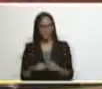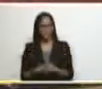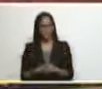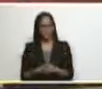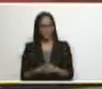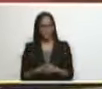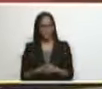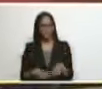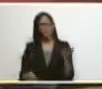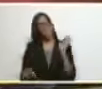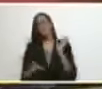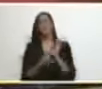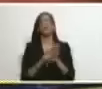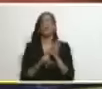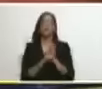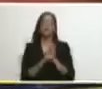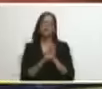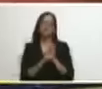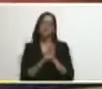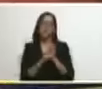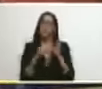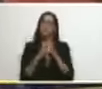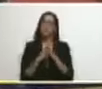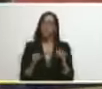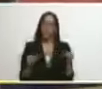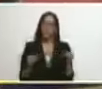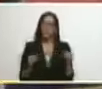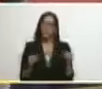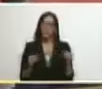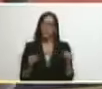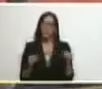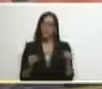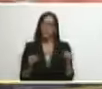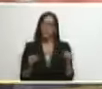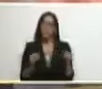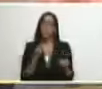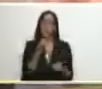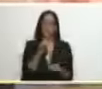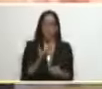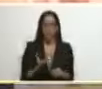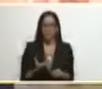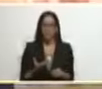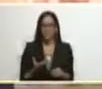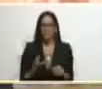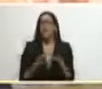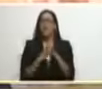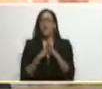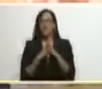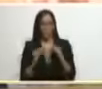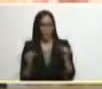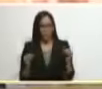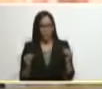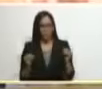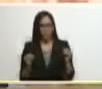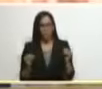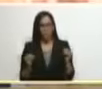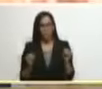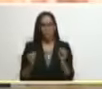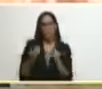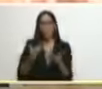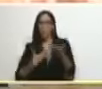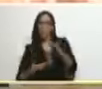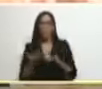Por lo legal, todo. Por las buenas, todo.